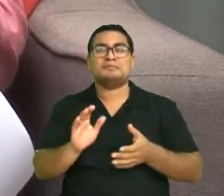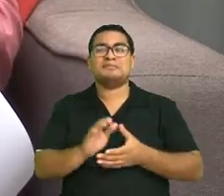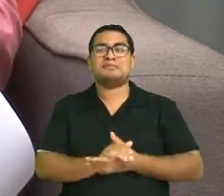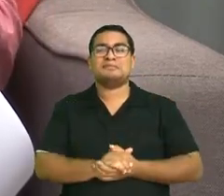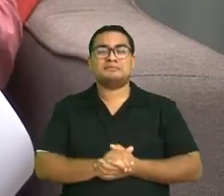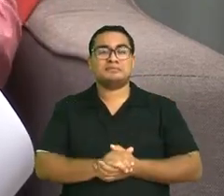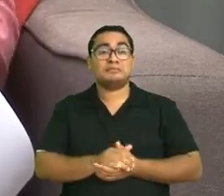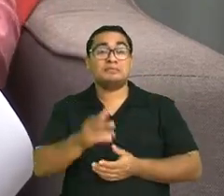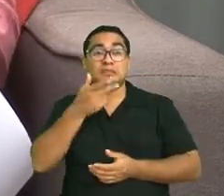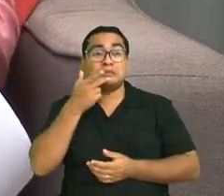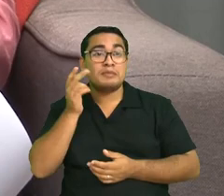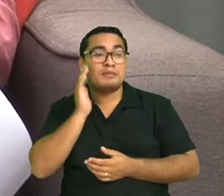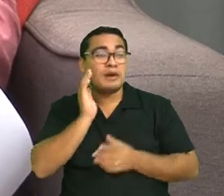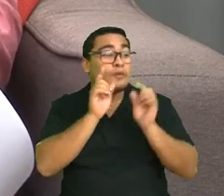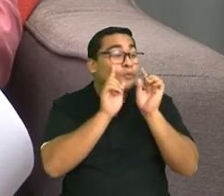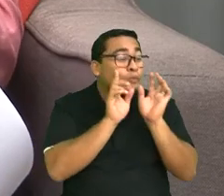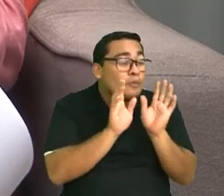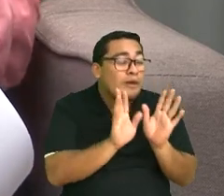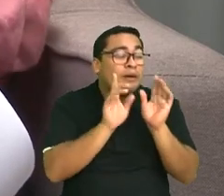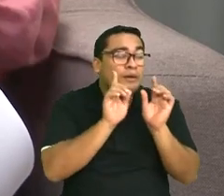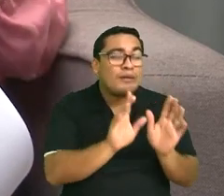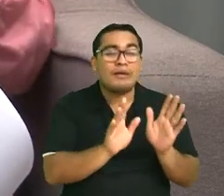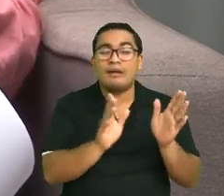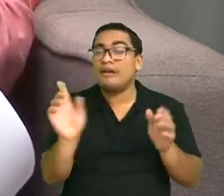él tiene que ser capaz de